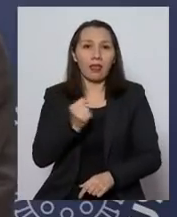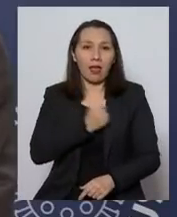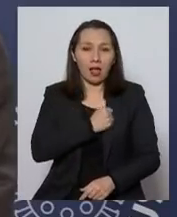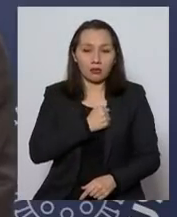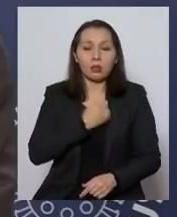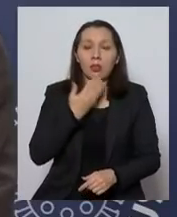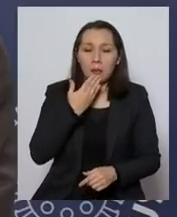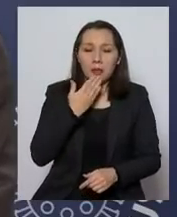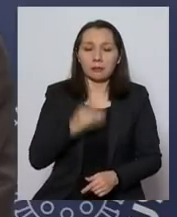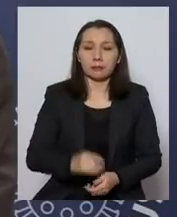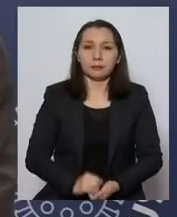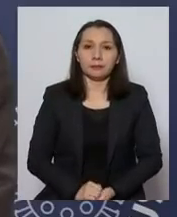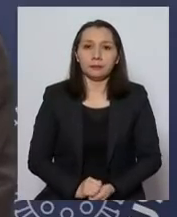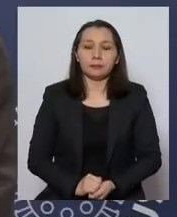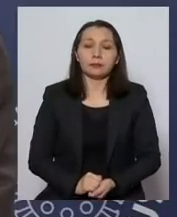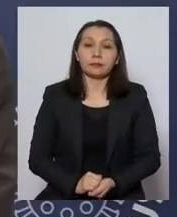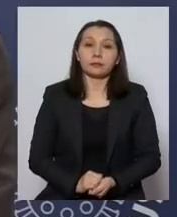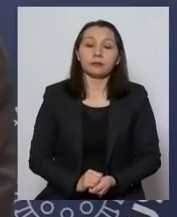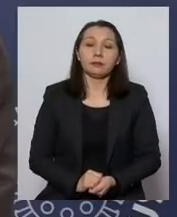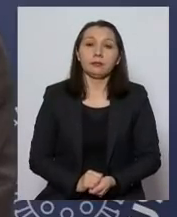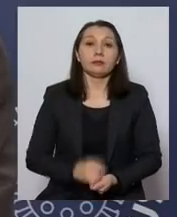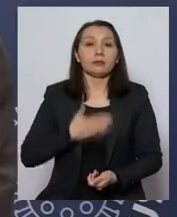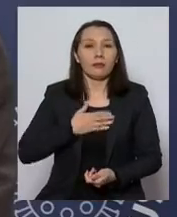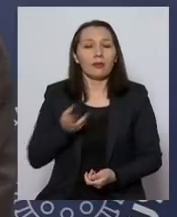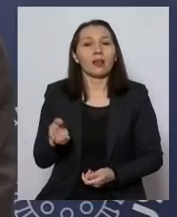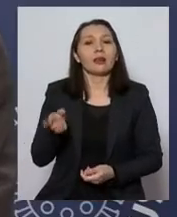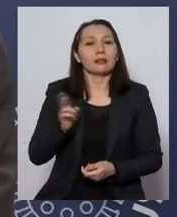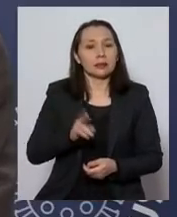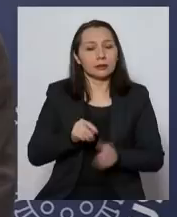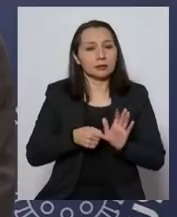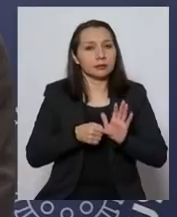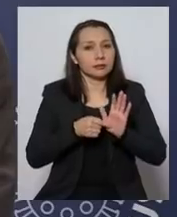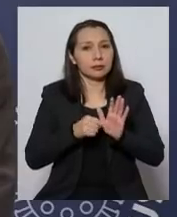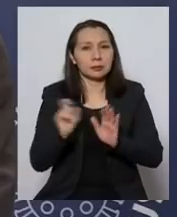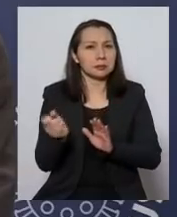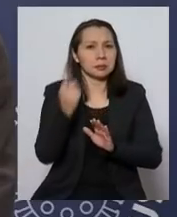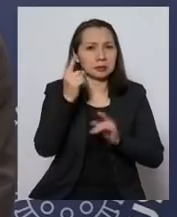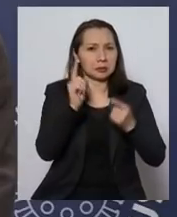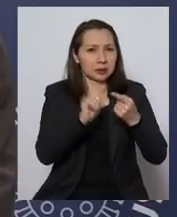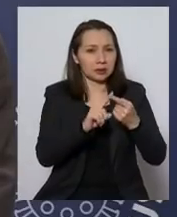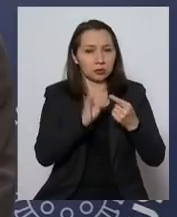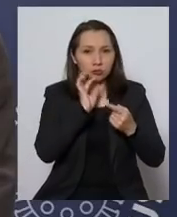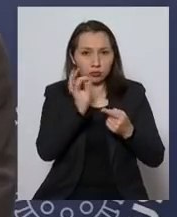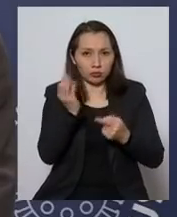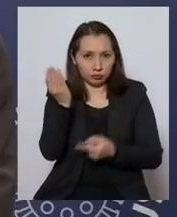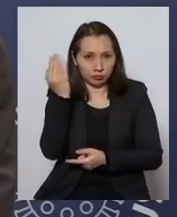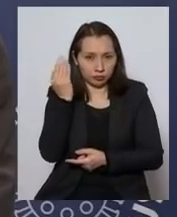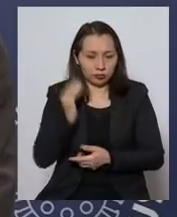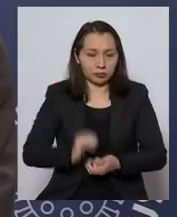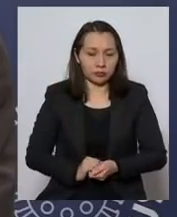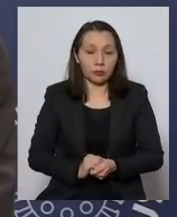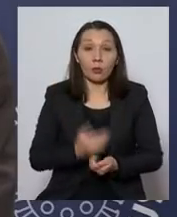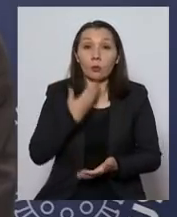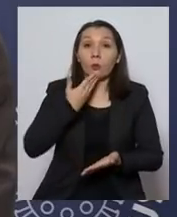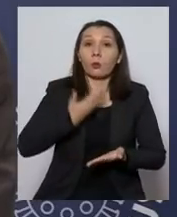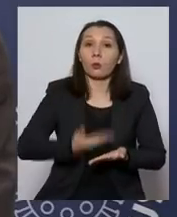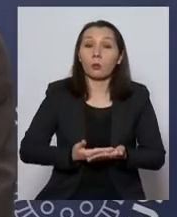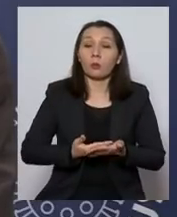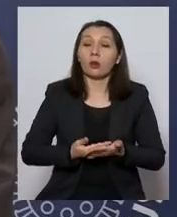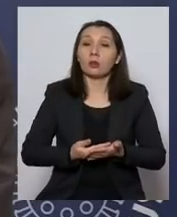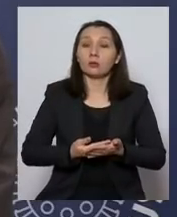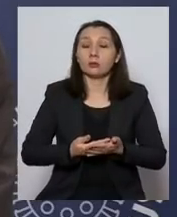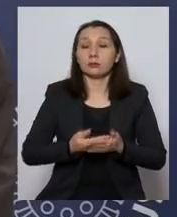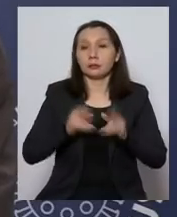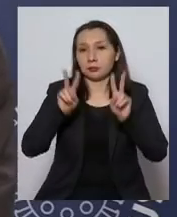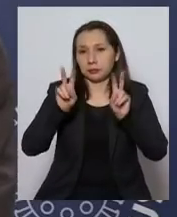Católica. Quiero enfatizar el primer punto que señalaba. Cuando